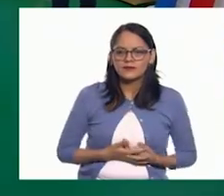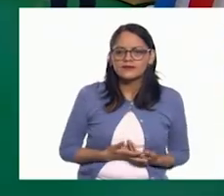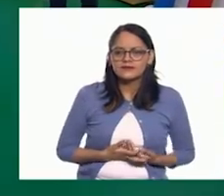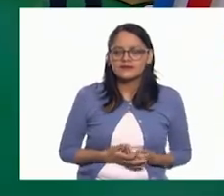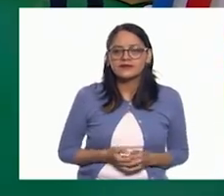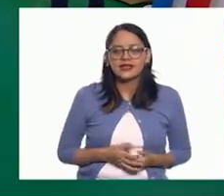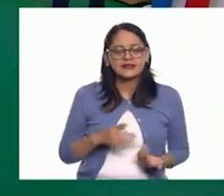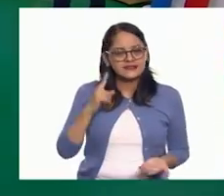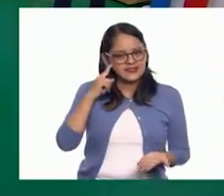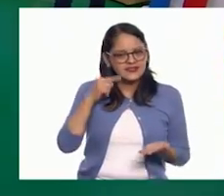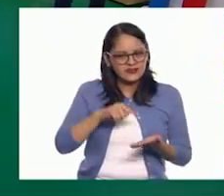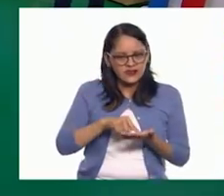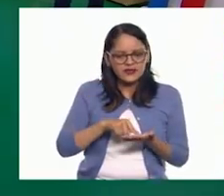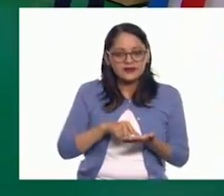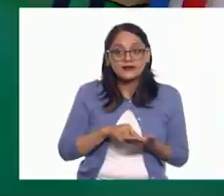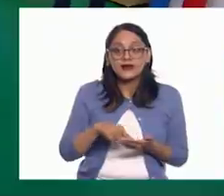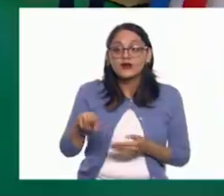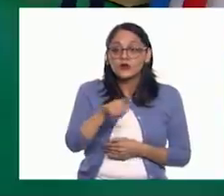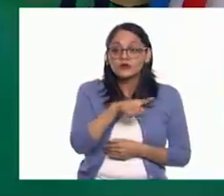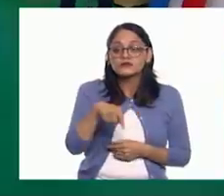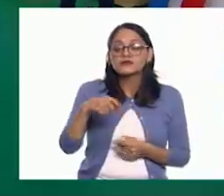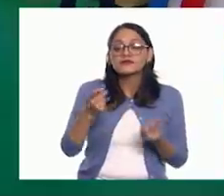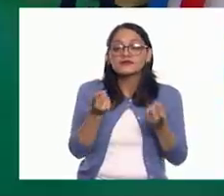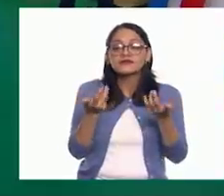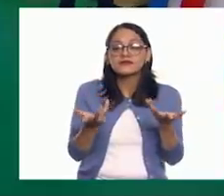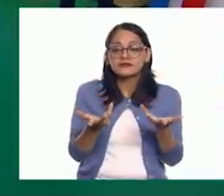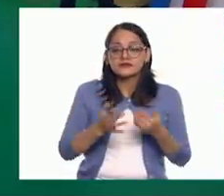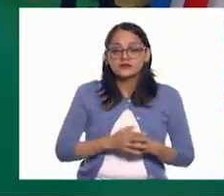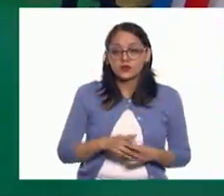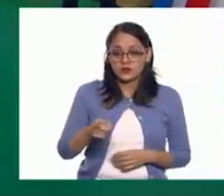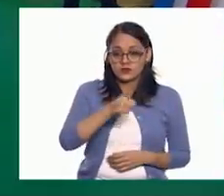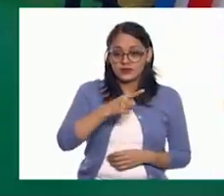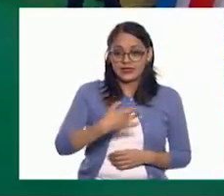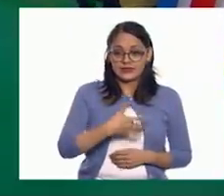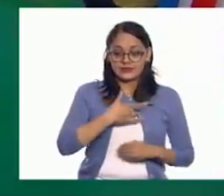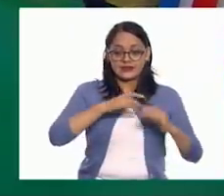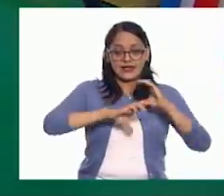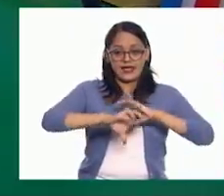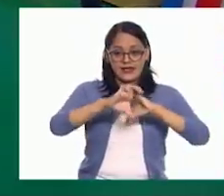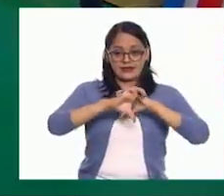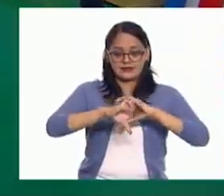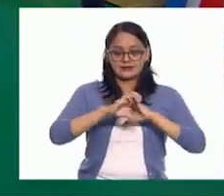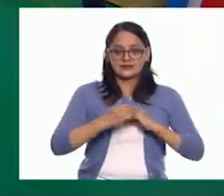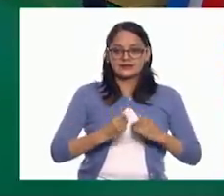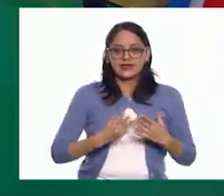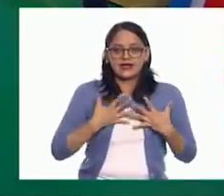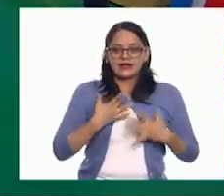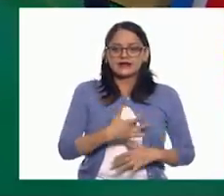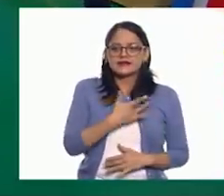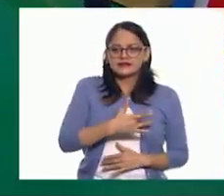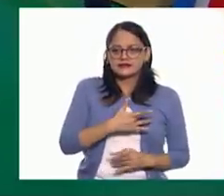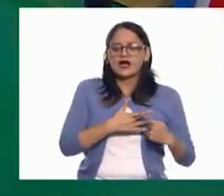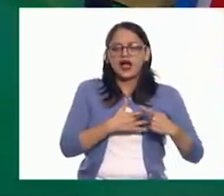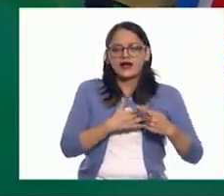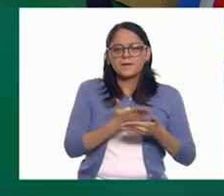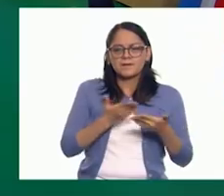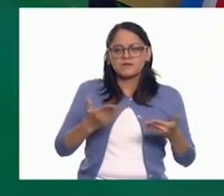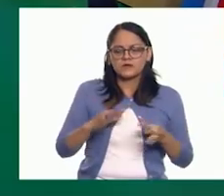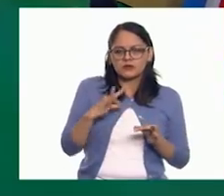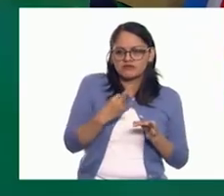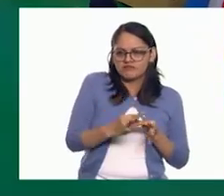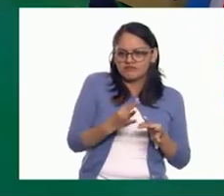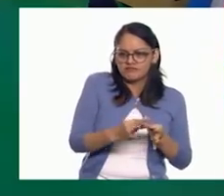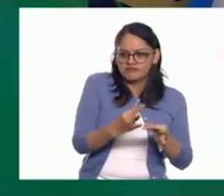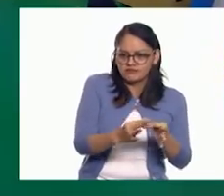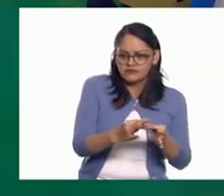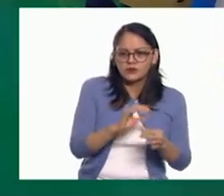ser que creen una sensación, con la sensación que les generan las canciones, poder identificar algunas secuencias,